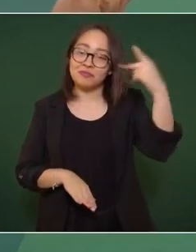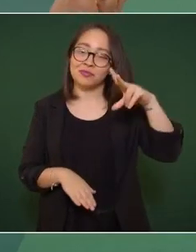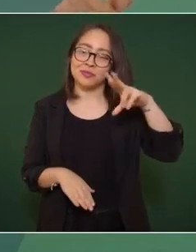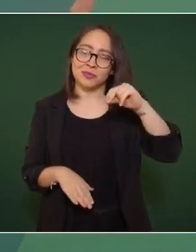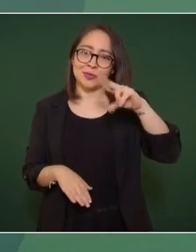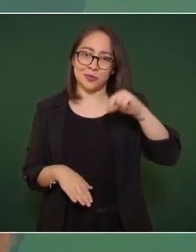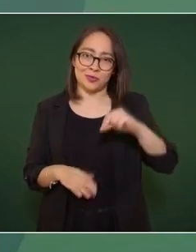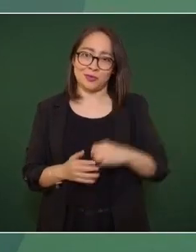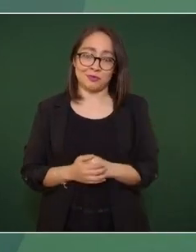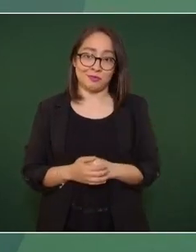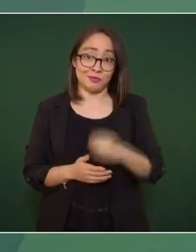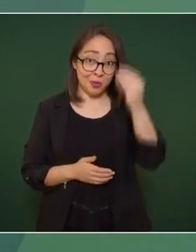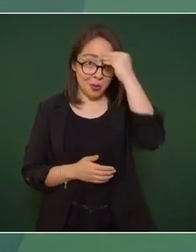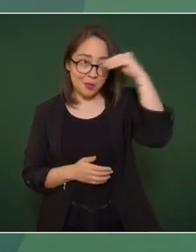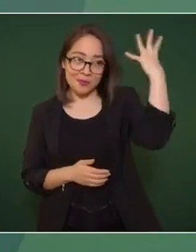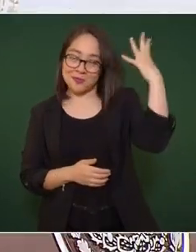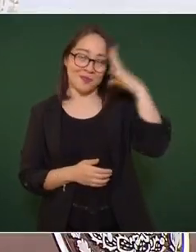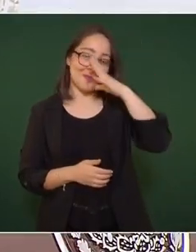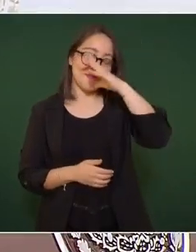olvidar eso?